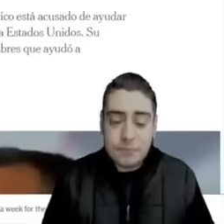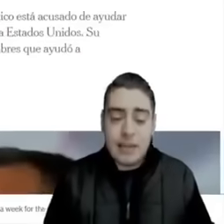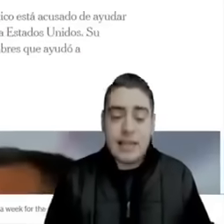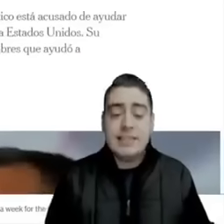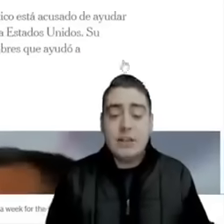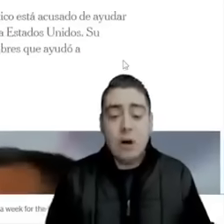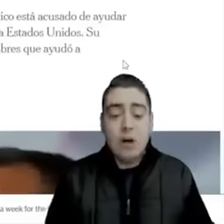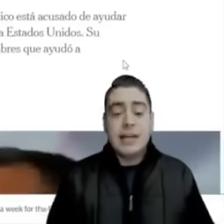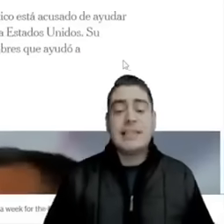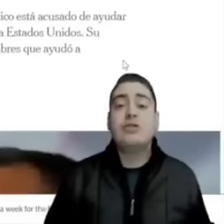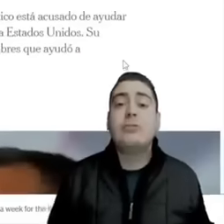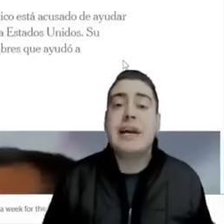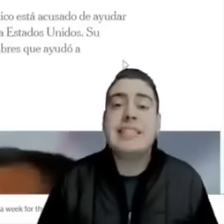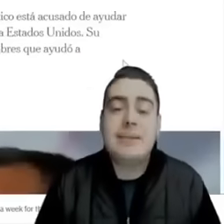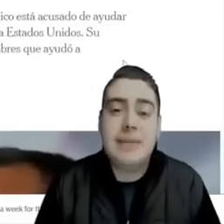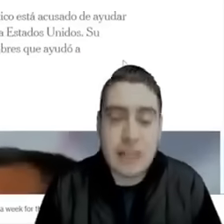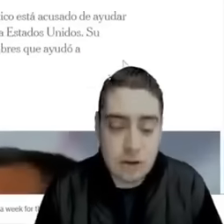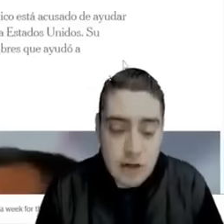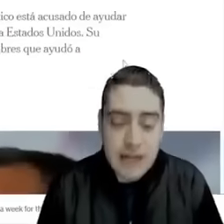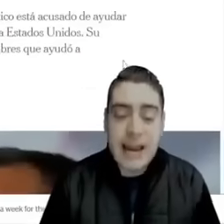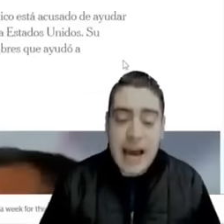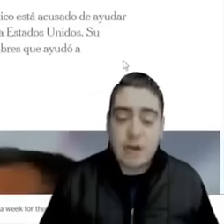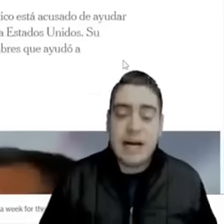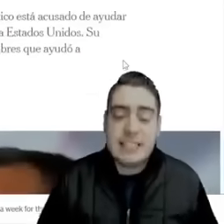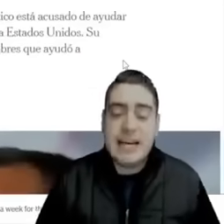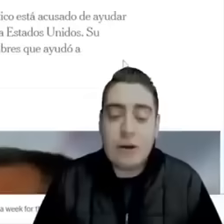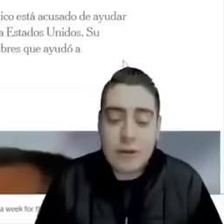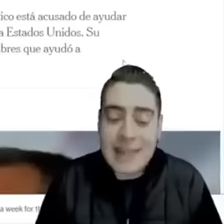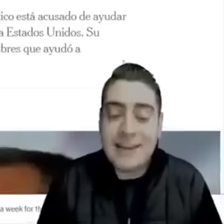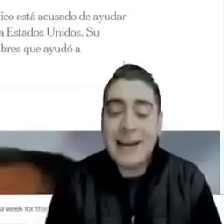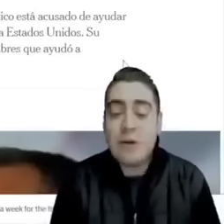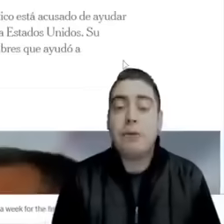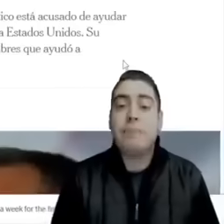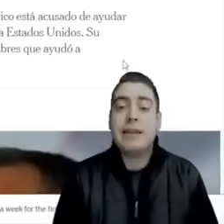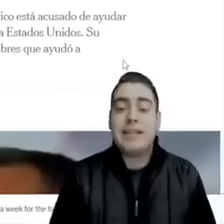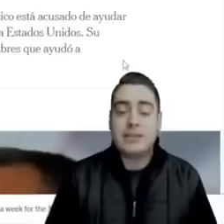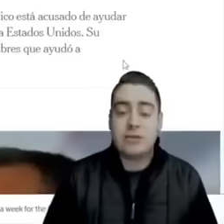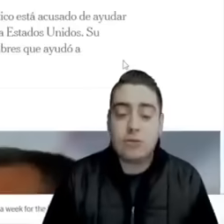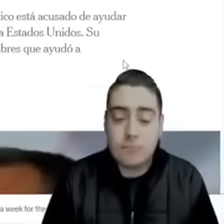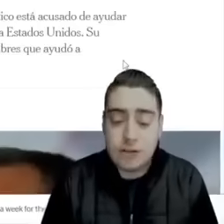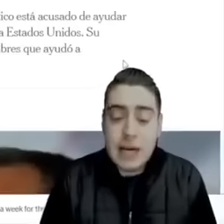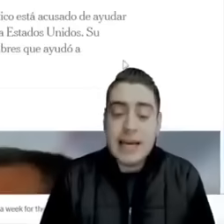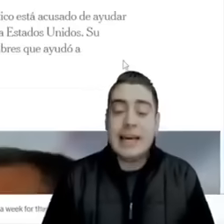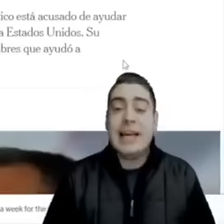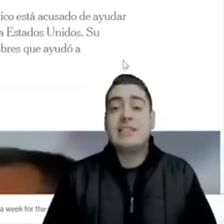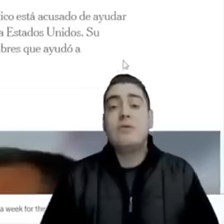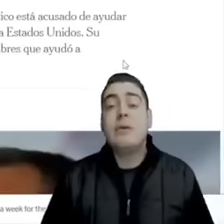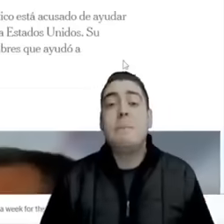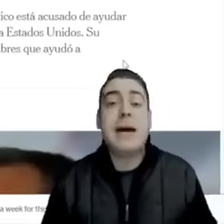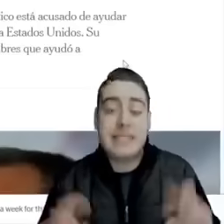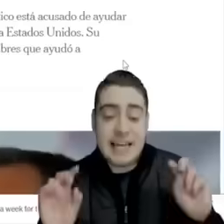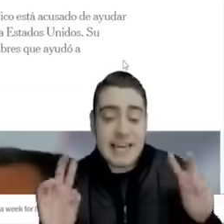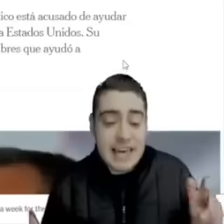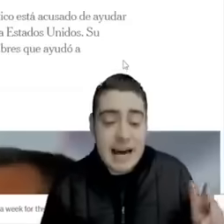protección, sino que estuvo recibiendo Genaro García Luna dinero por parte de estos grupos que él